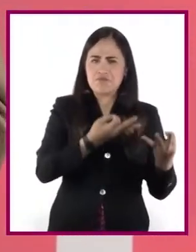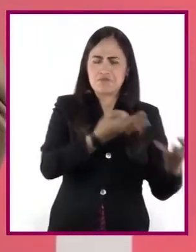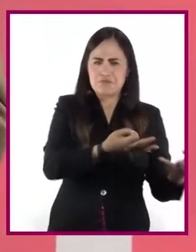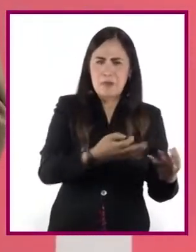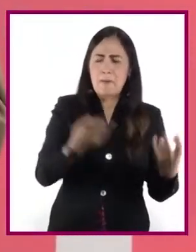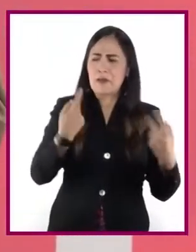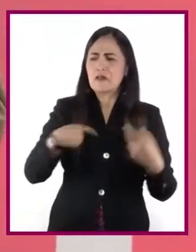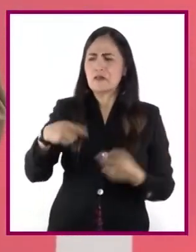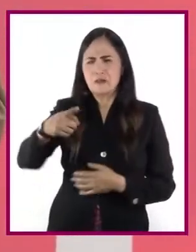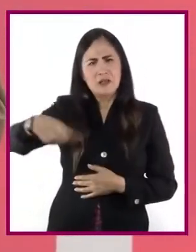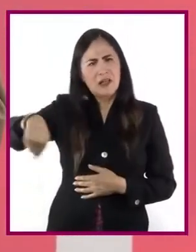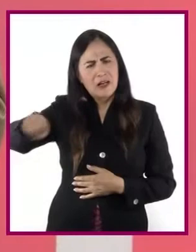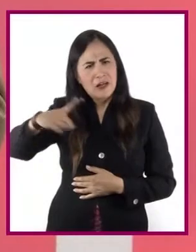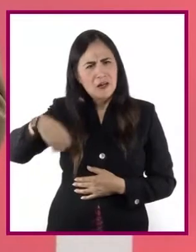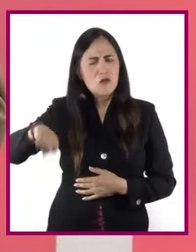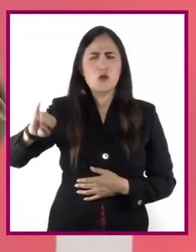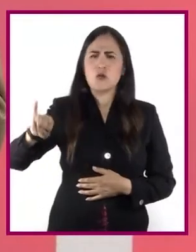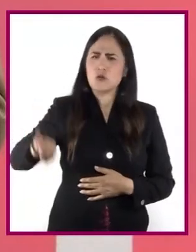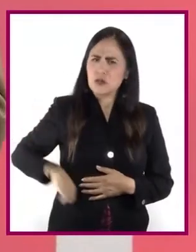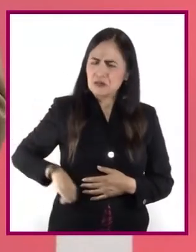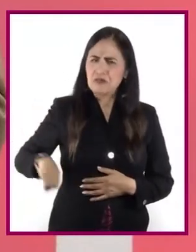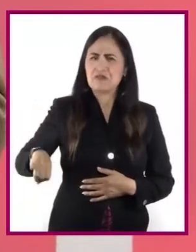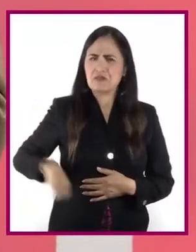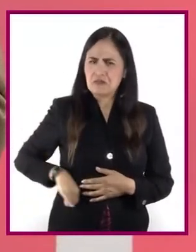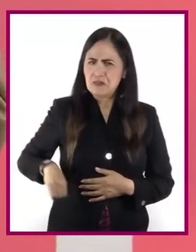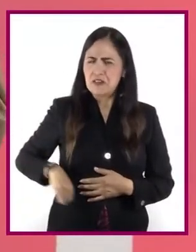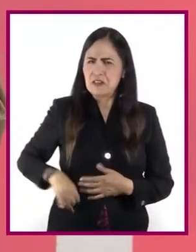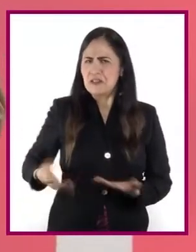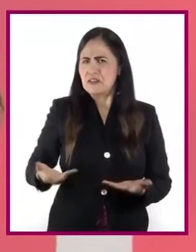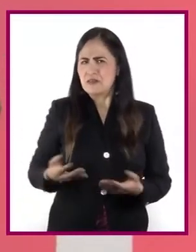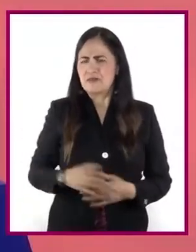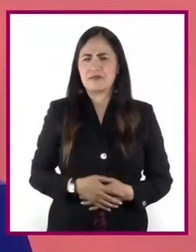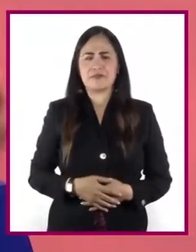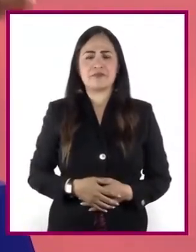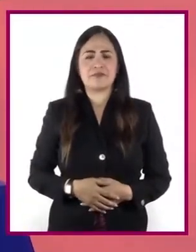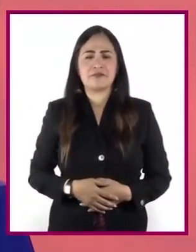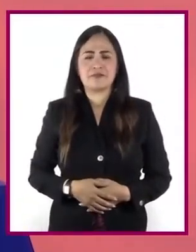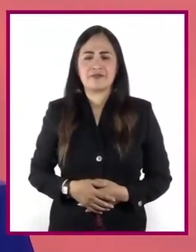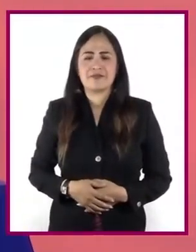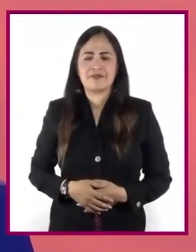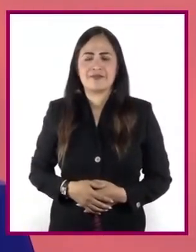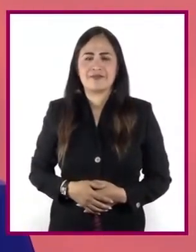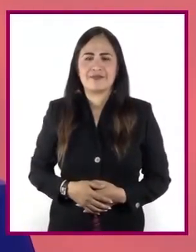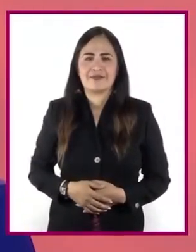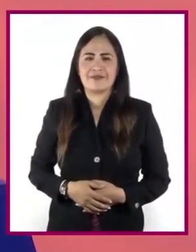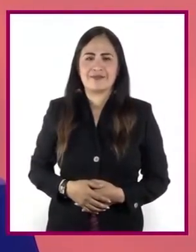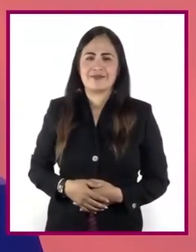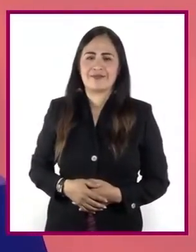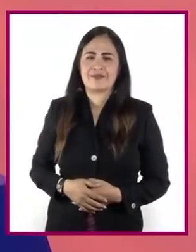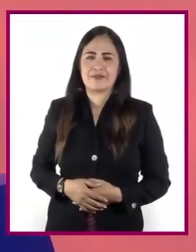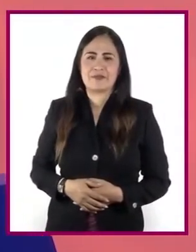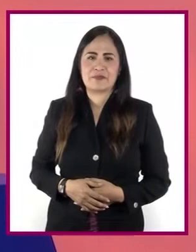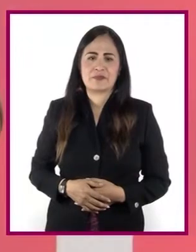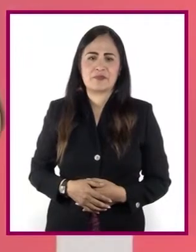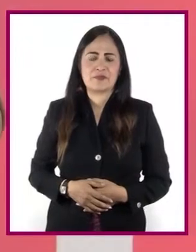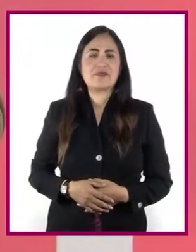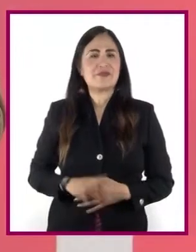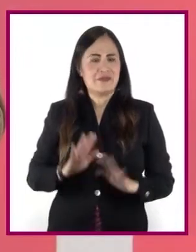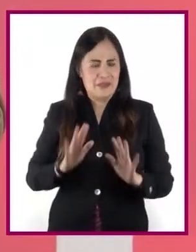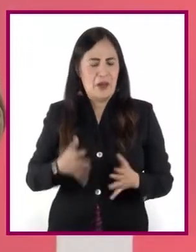el público que vaya a recibir la entrevista. Profesor, y ya que